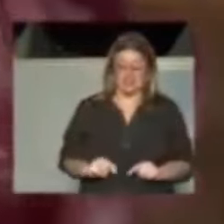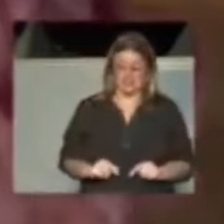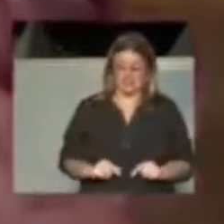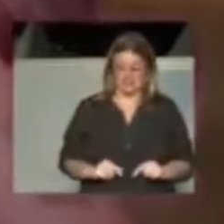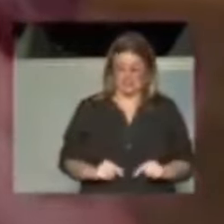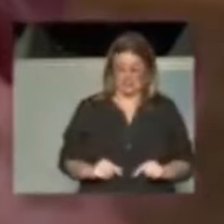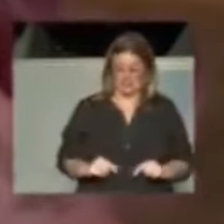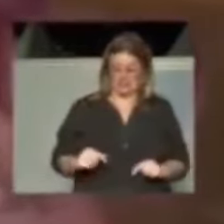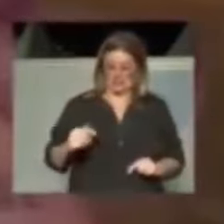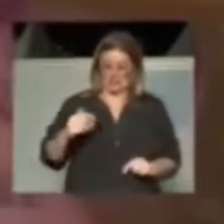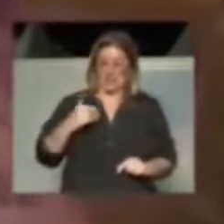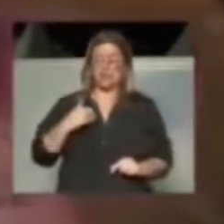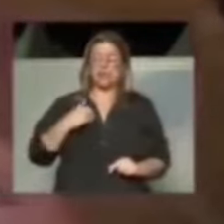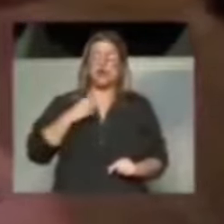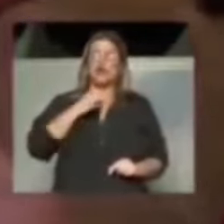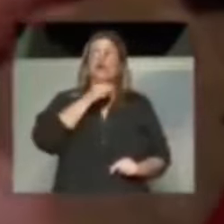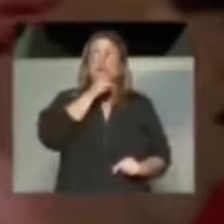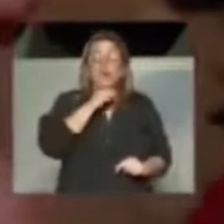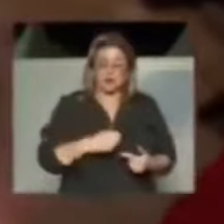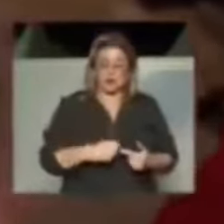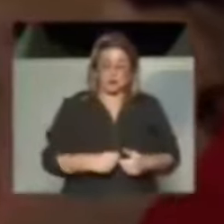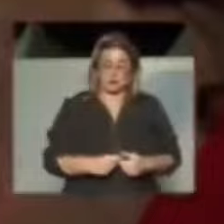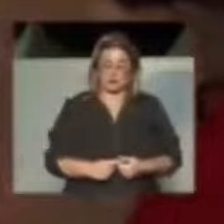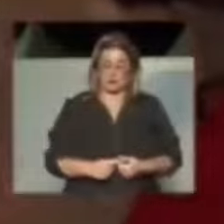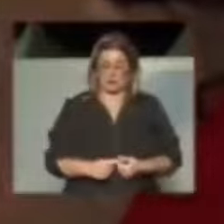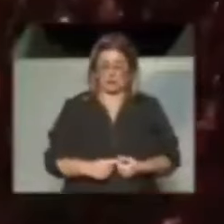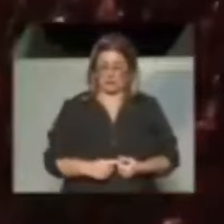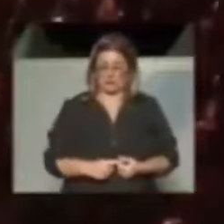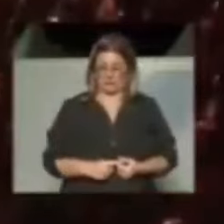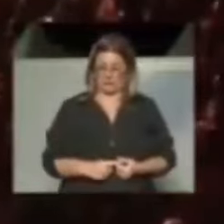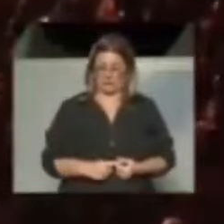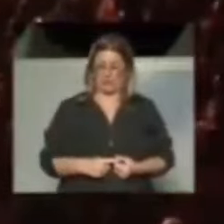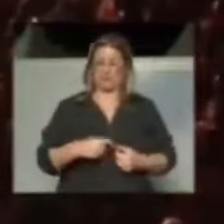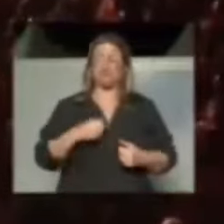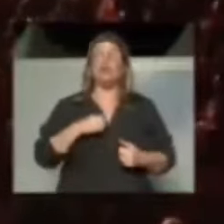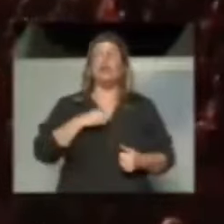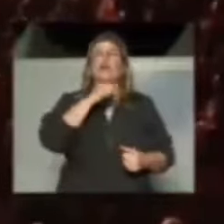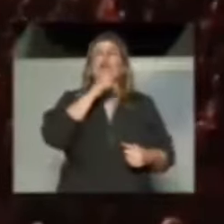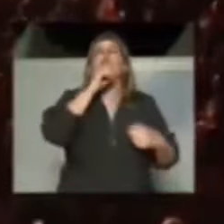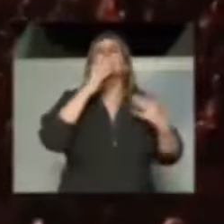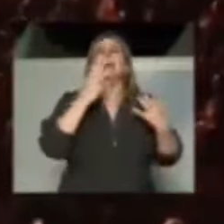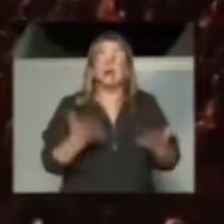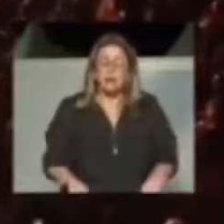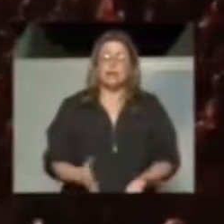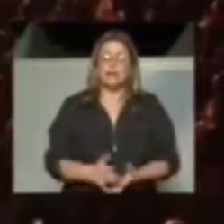edes un ancio un